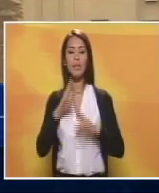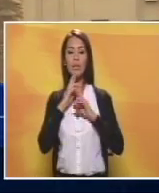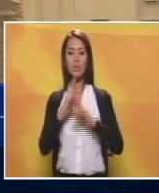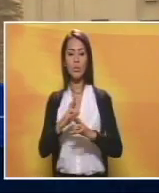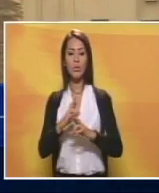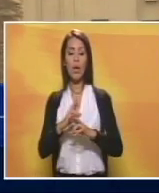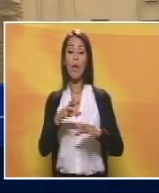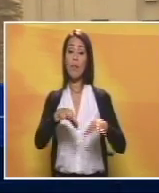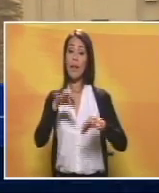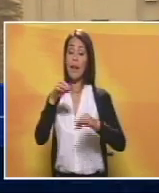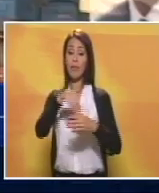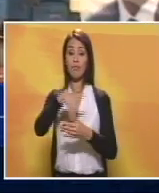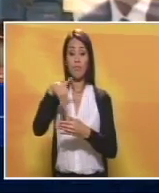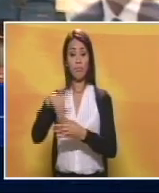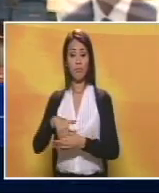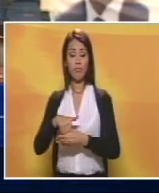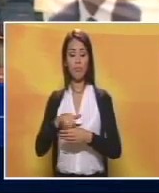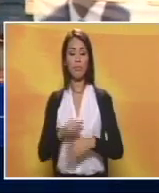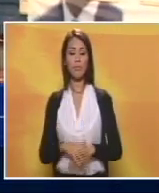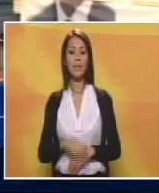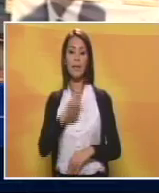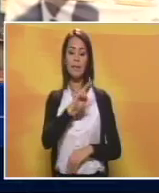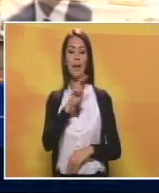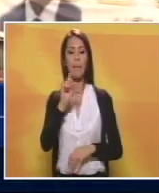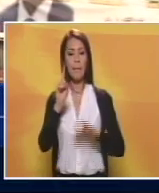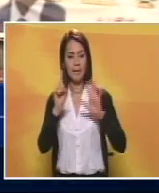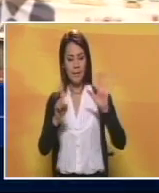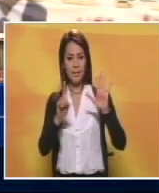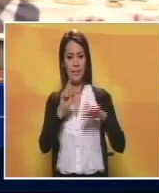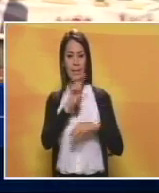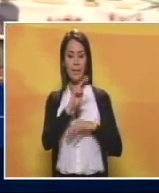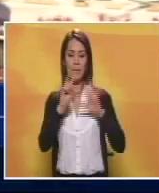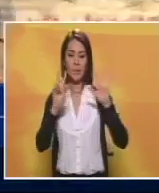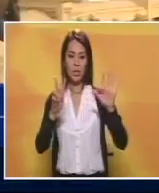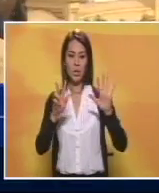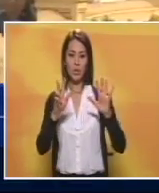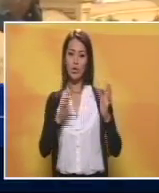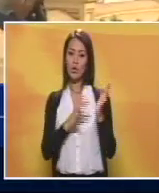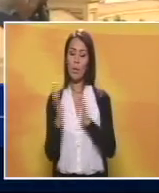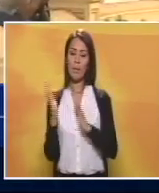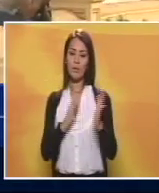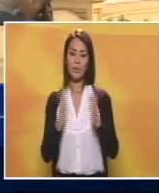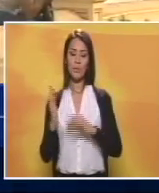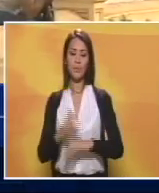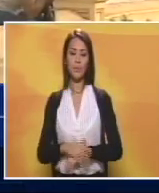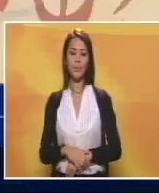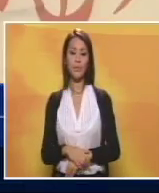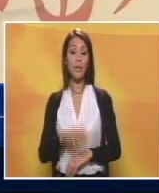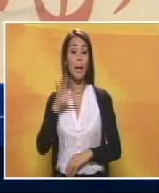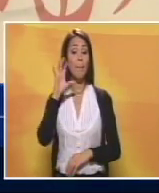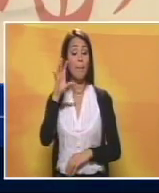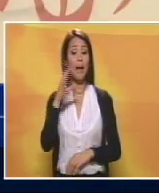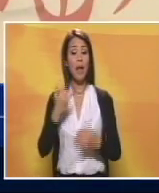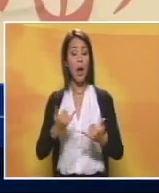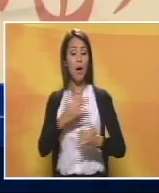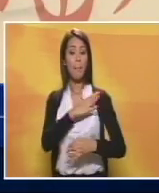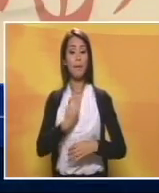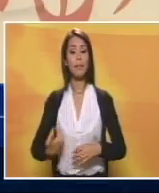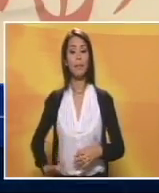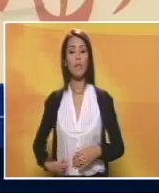de las elecciones celebradas entre el 26 y 28 de marzo. Según la Autoridad Nacional Electoral del país, el actual mandatario